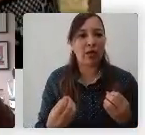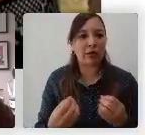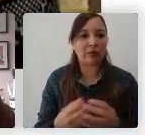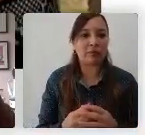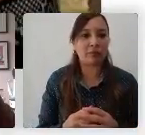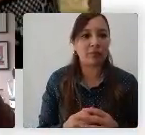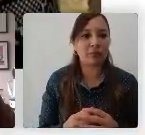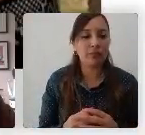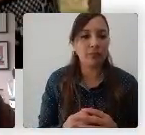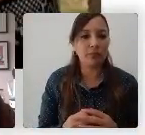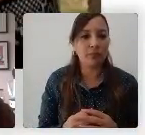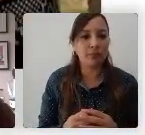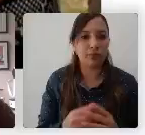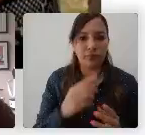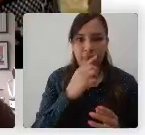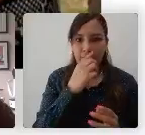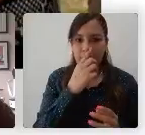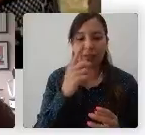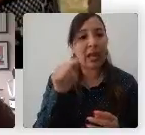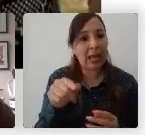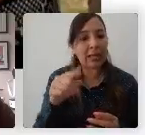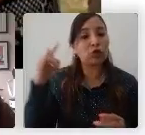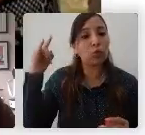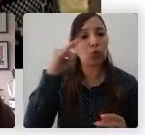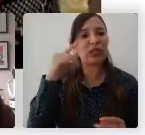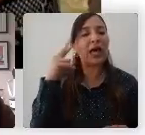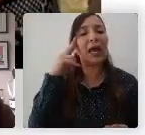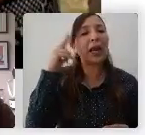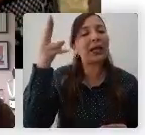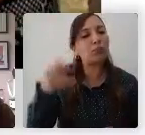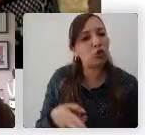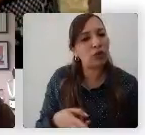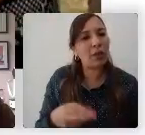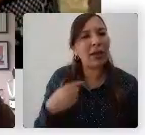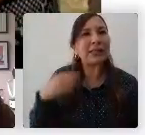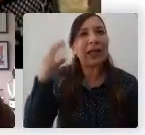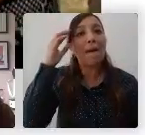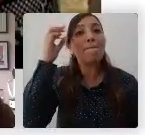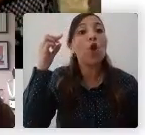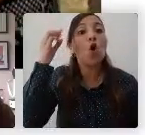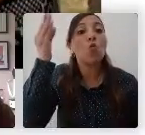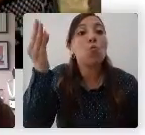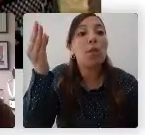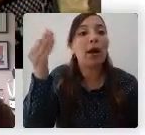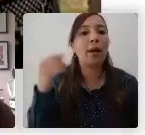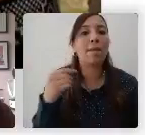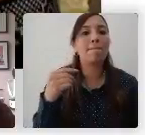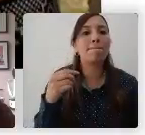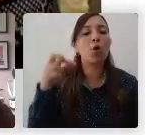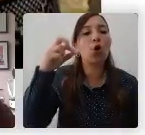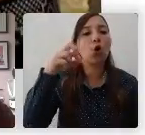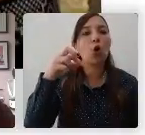entonces es un turista responsable que está muy preocupado por el lado cultural pero desde un punto de vista